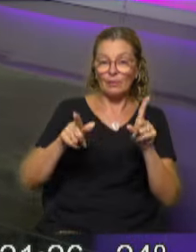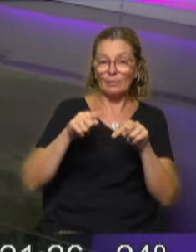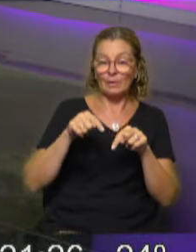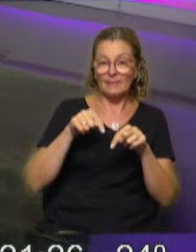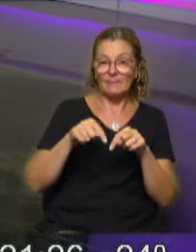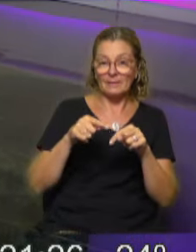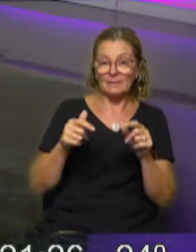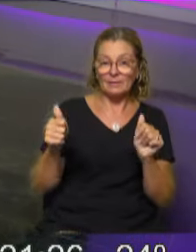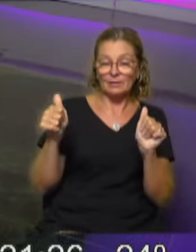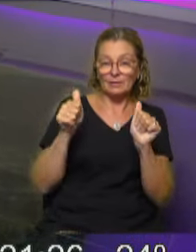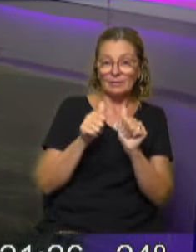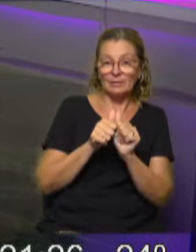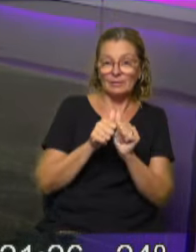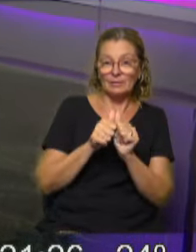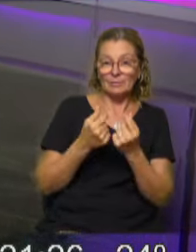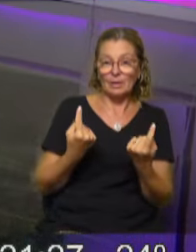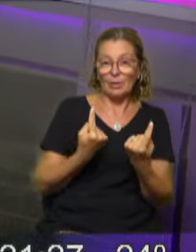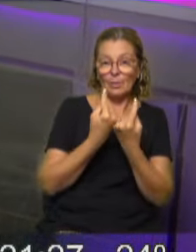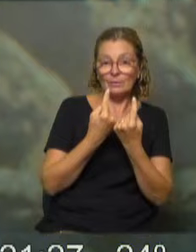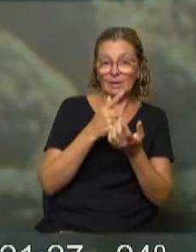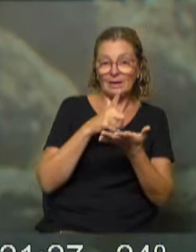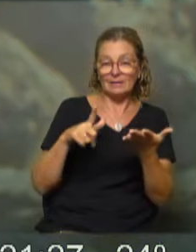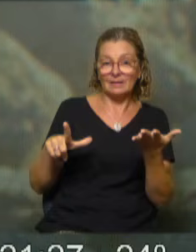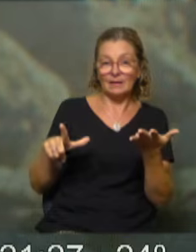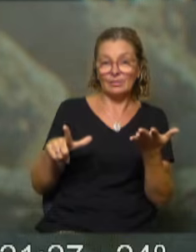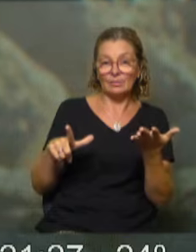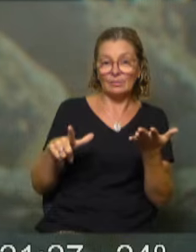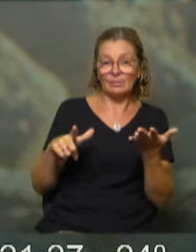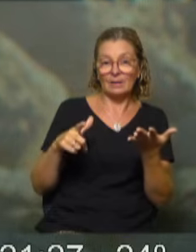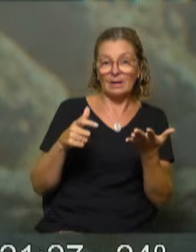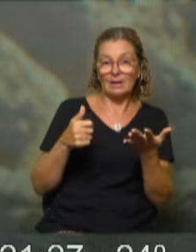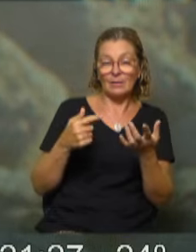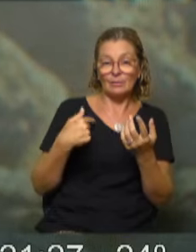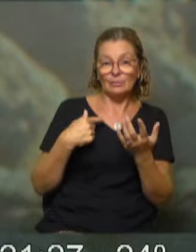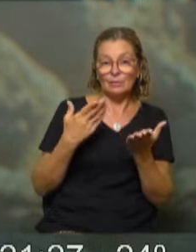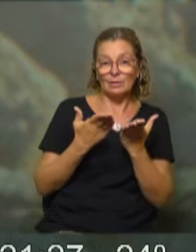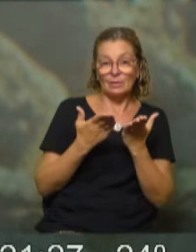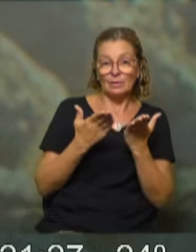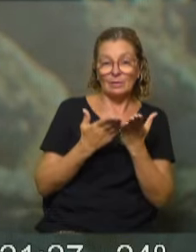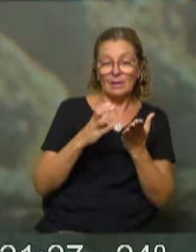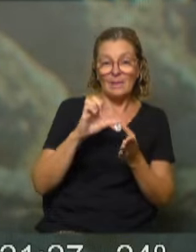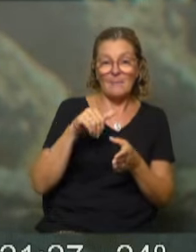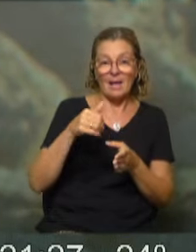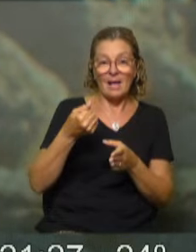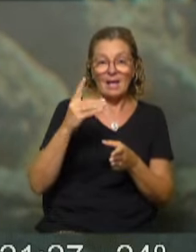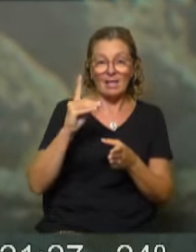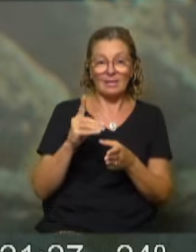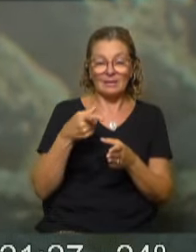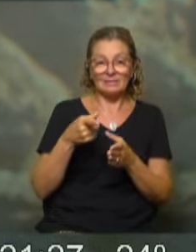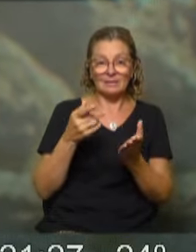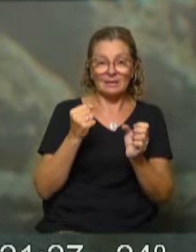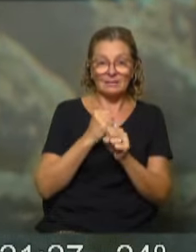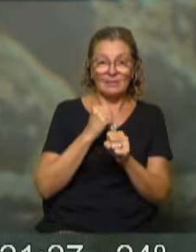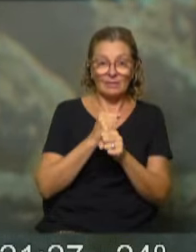mi relación con mi encuentro con la literatura de Alicia es cuando yo era estudiante de la EMAD, ella trabajaba